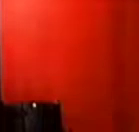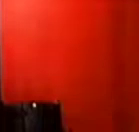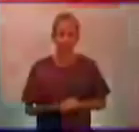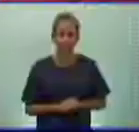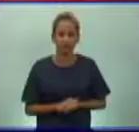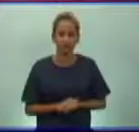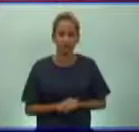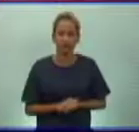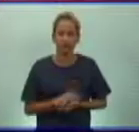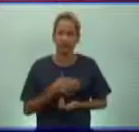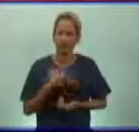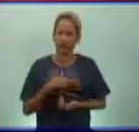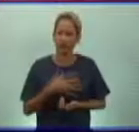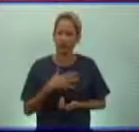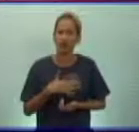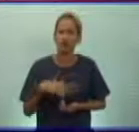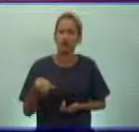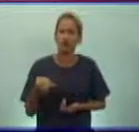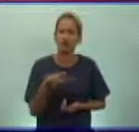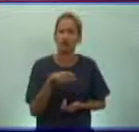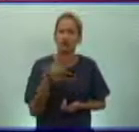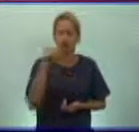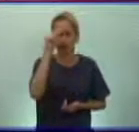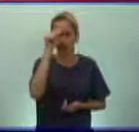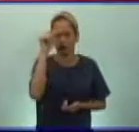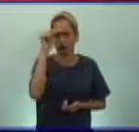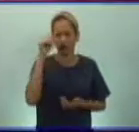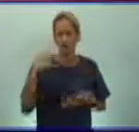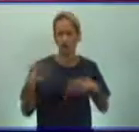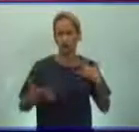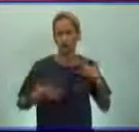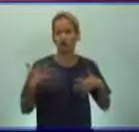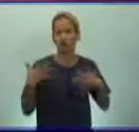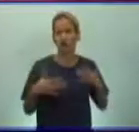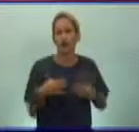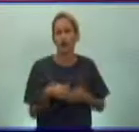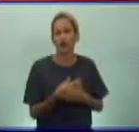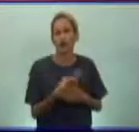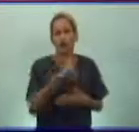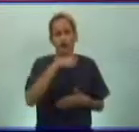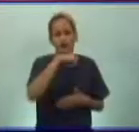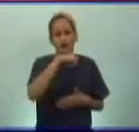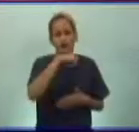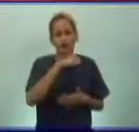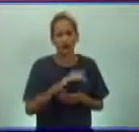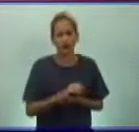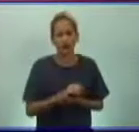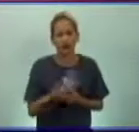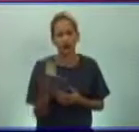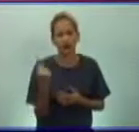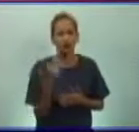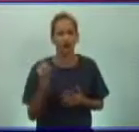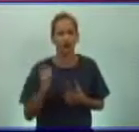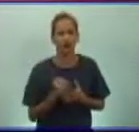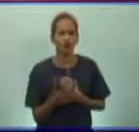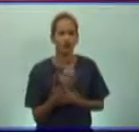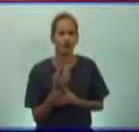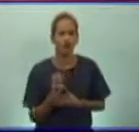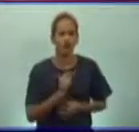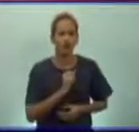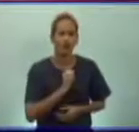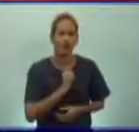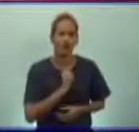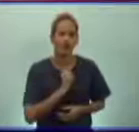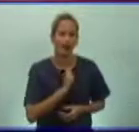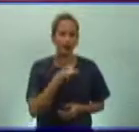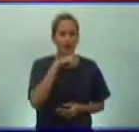Espero que el domingo hayan disfrutado del Día de las Madres y que con solo una flor o un te amo, mamá, les